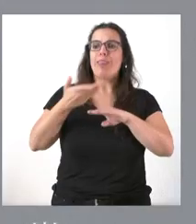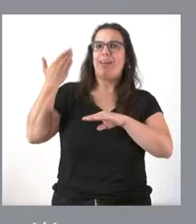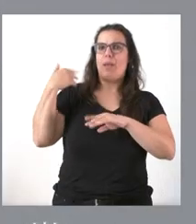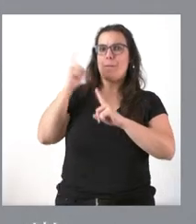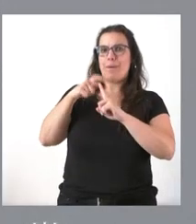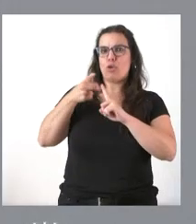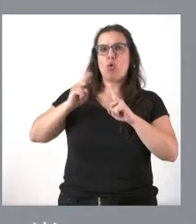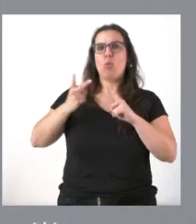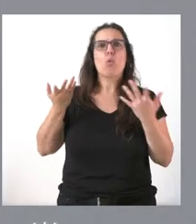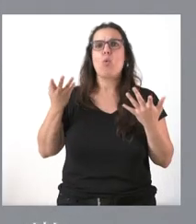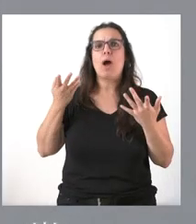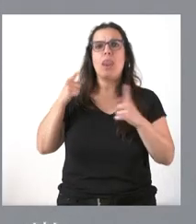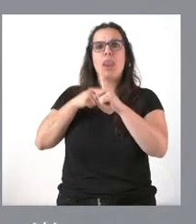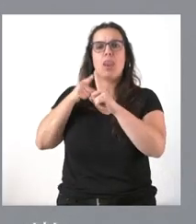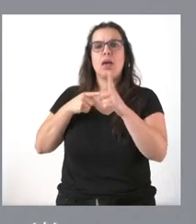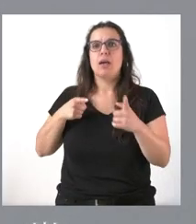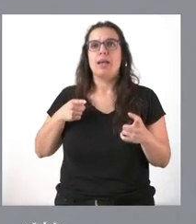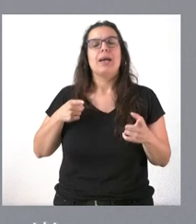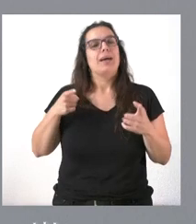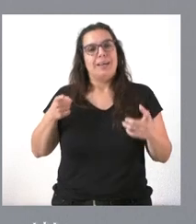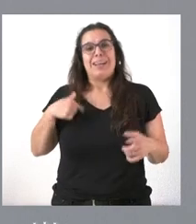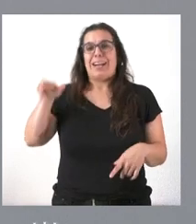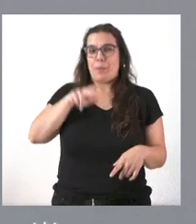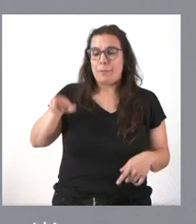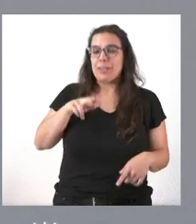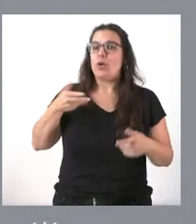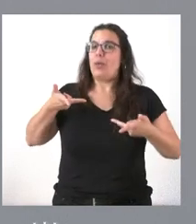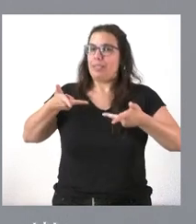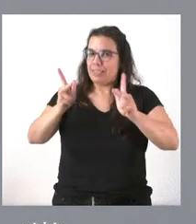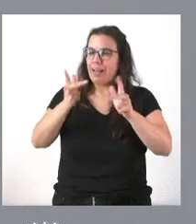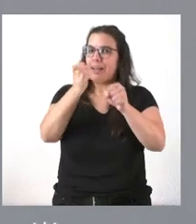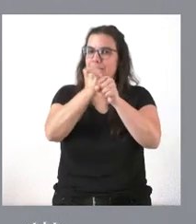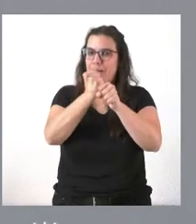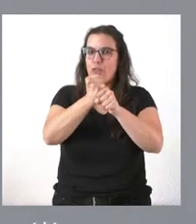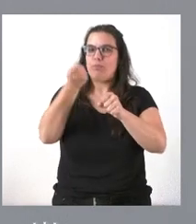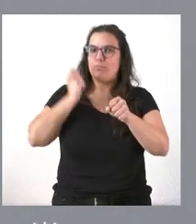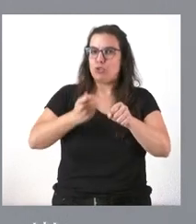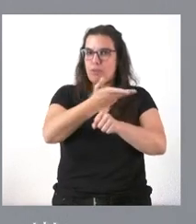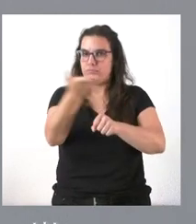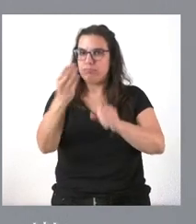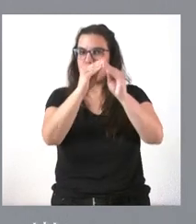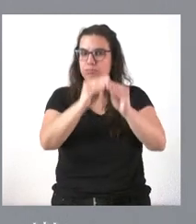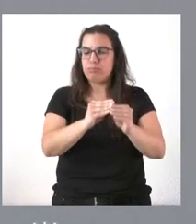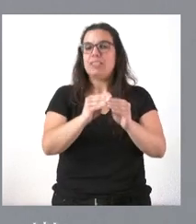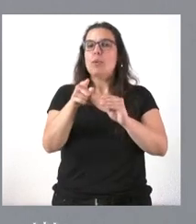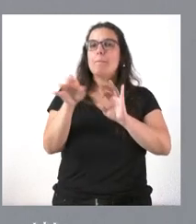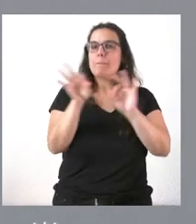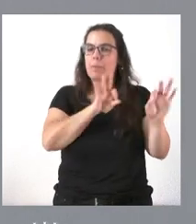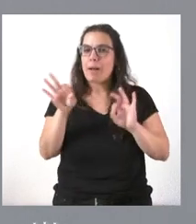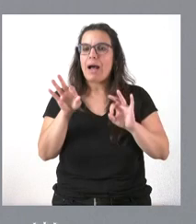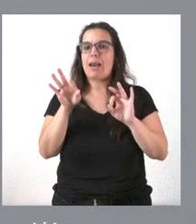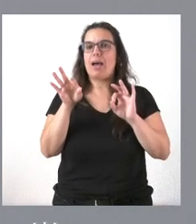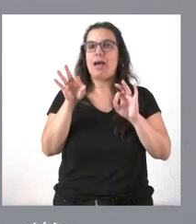tanta insistencia en decir que dejemos trabajar Los profesionales la guía va a ser preparada elaborada y